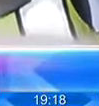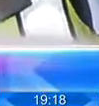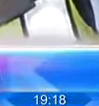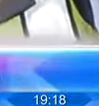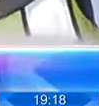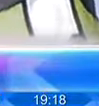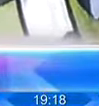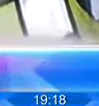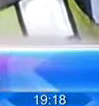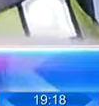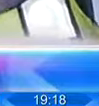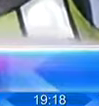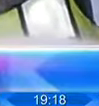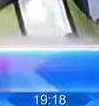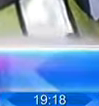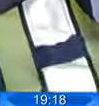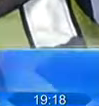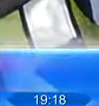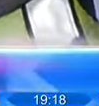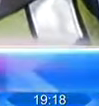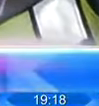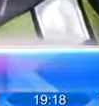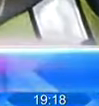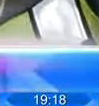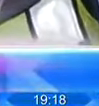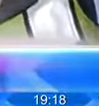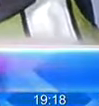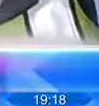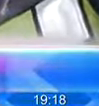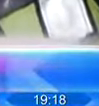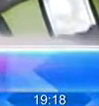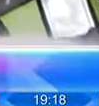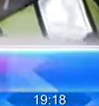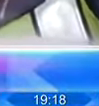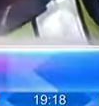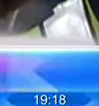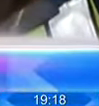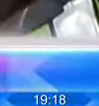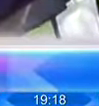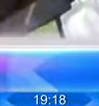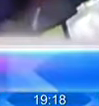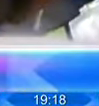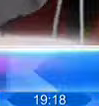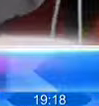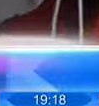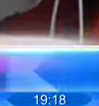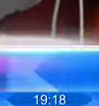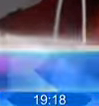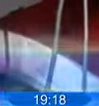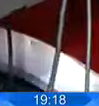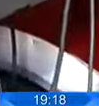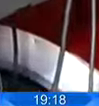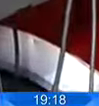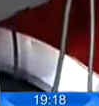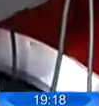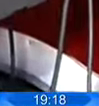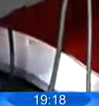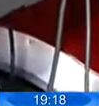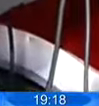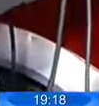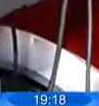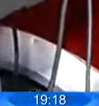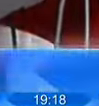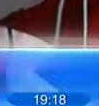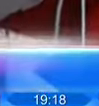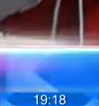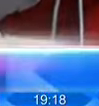fiscalía, hago de parte policial y ambos conductores se ponen a las respectivas autoridades. Por favor, las autoridades tomen en